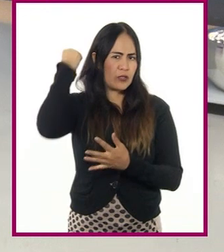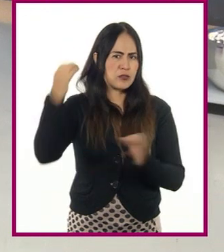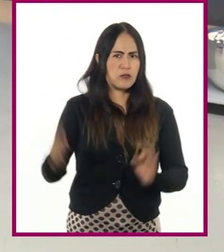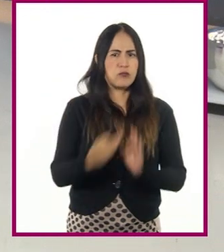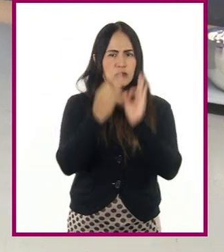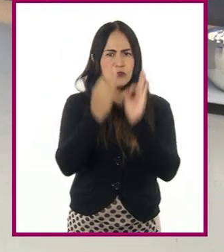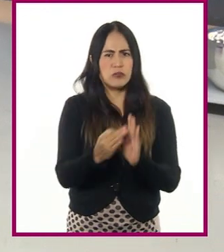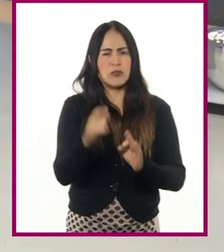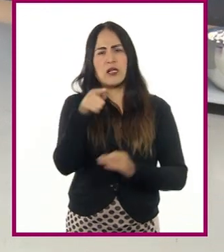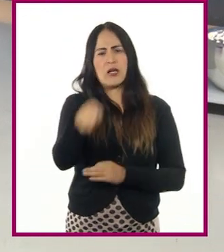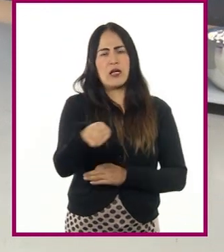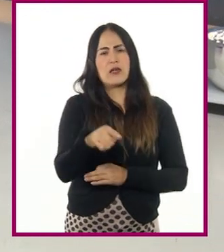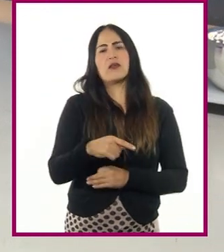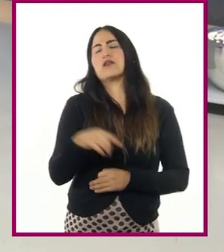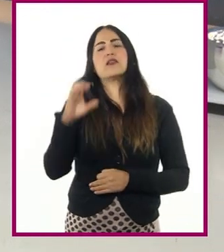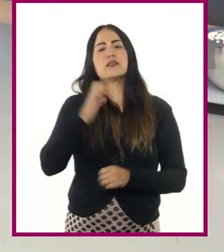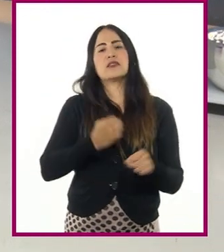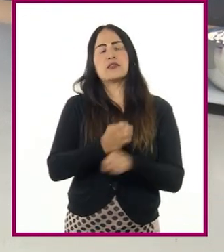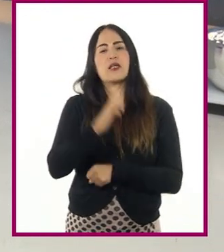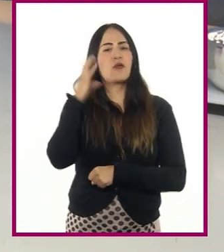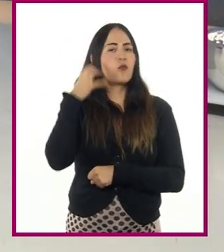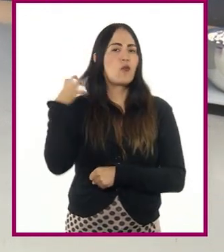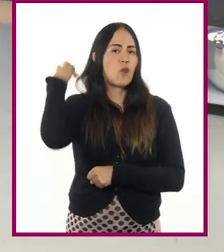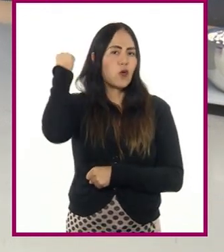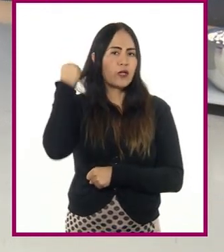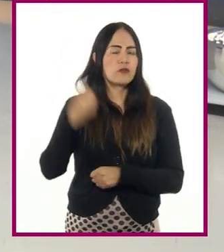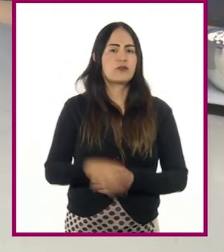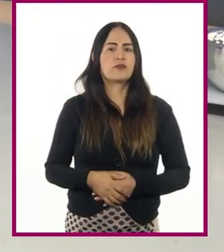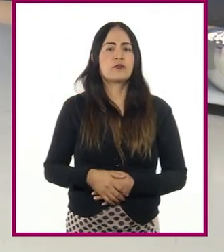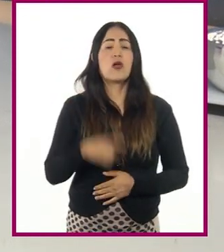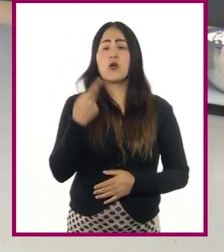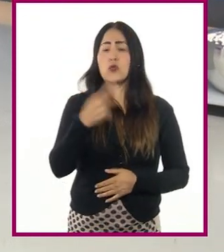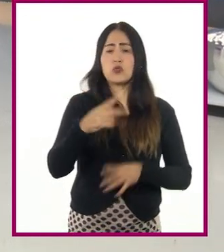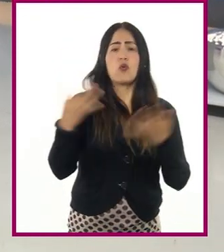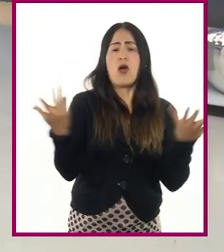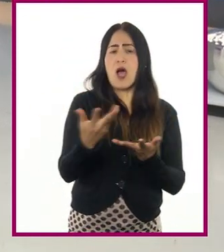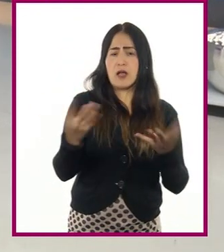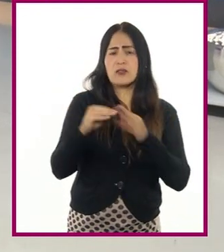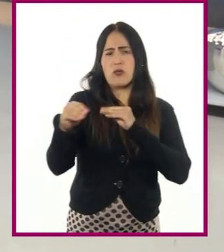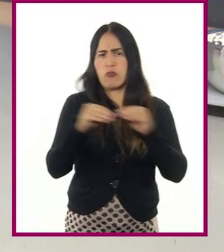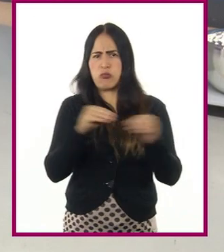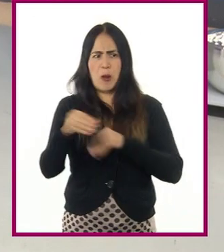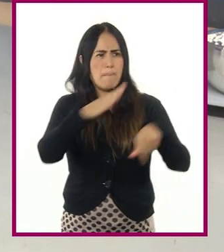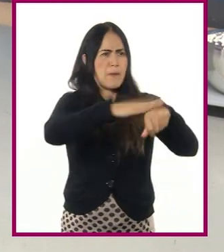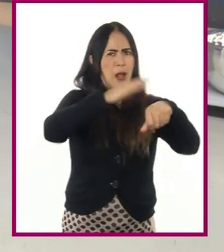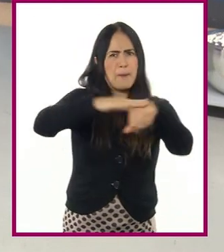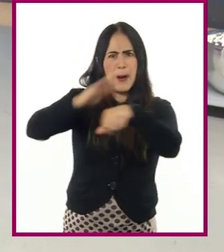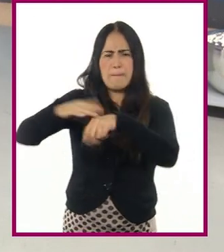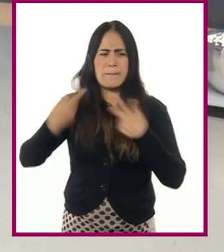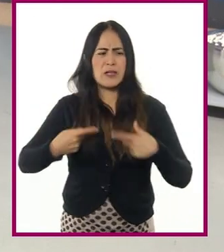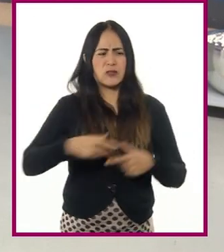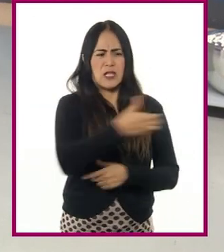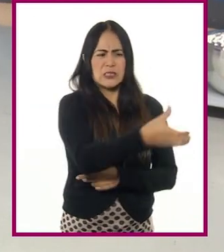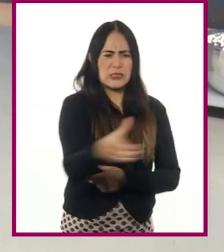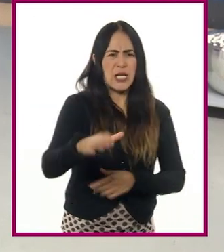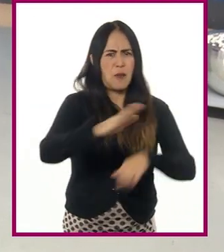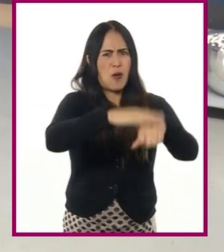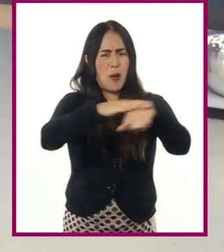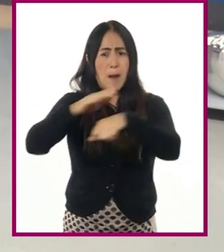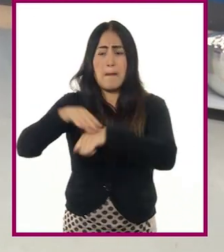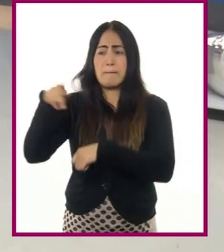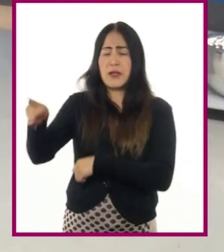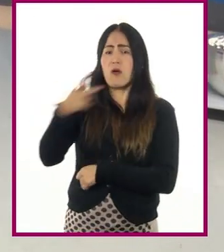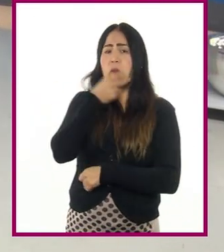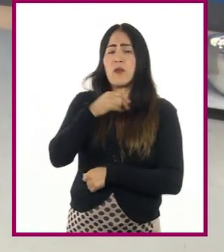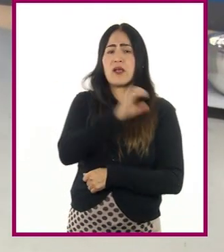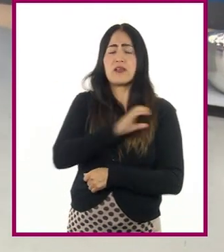a la gubernatura de Morelos. Su campaña movilizó grandes contingentes campesinos, pero el triunfo fue para el